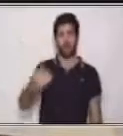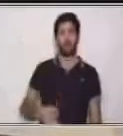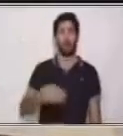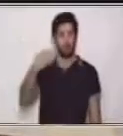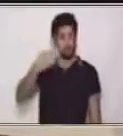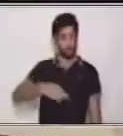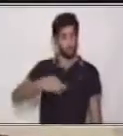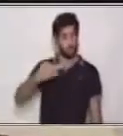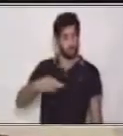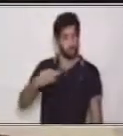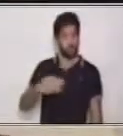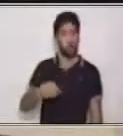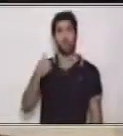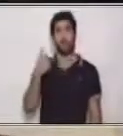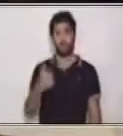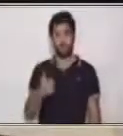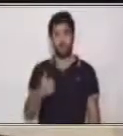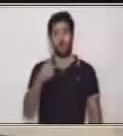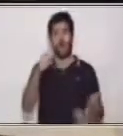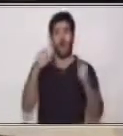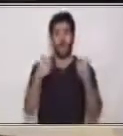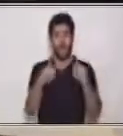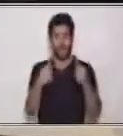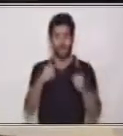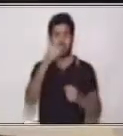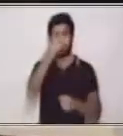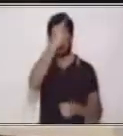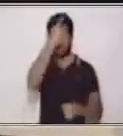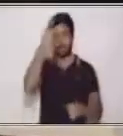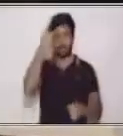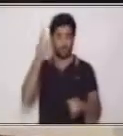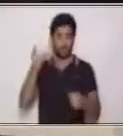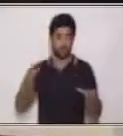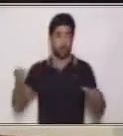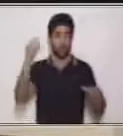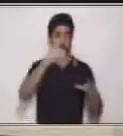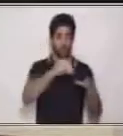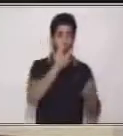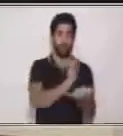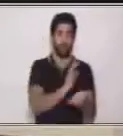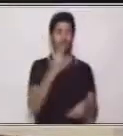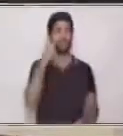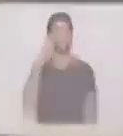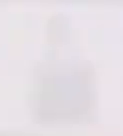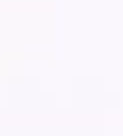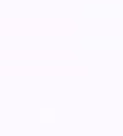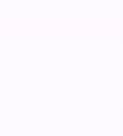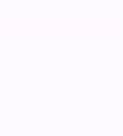Pórtate bien, haz tus tareas y colócalas en el portafolio. Hasta la próxima.